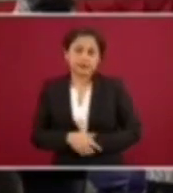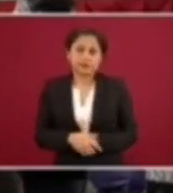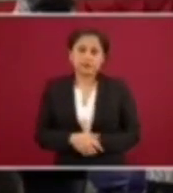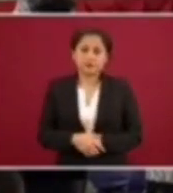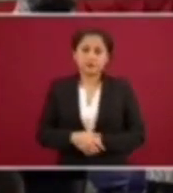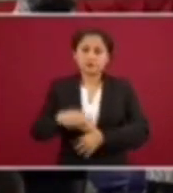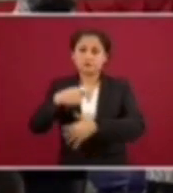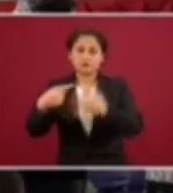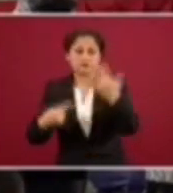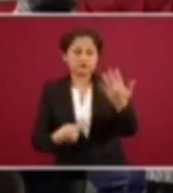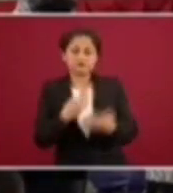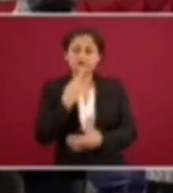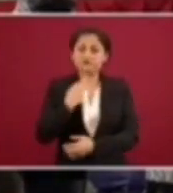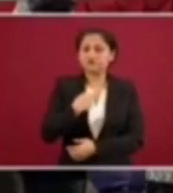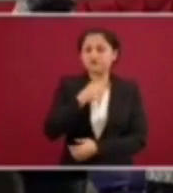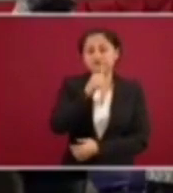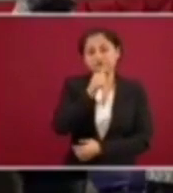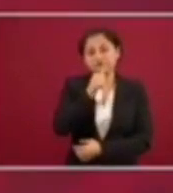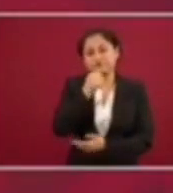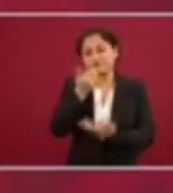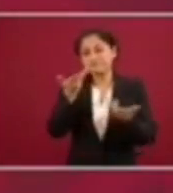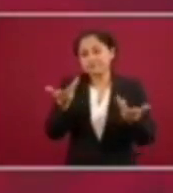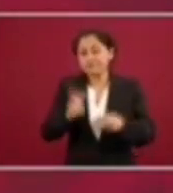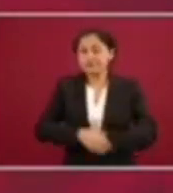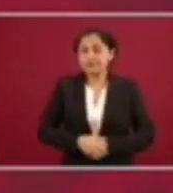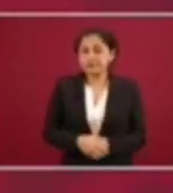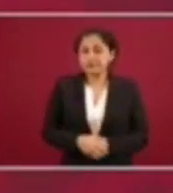Pues vamos a estar viendo esta